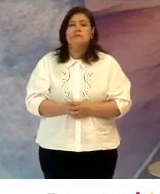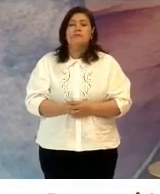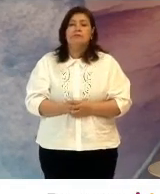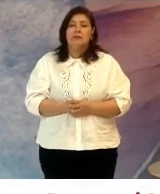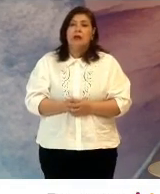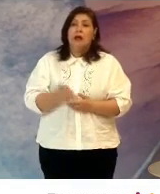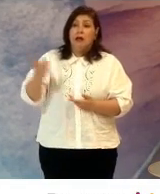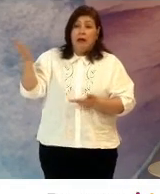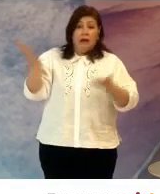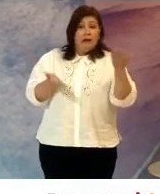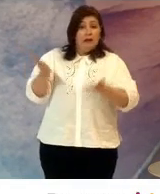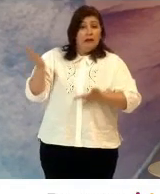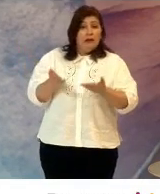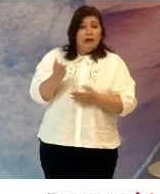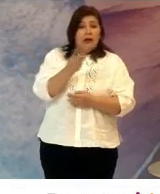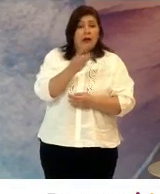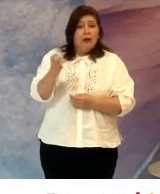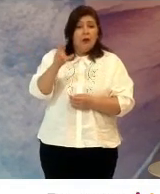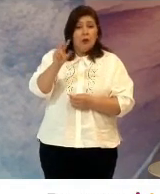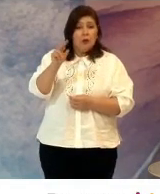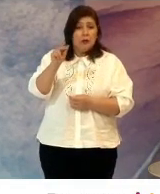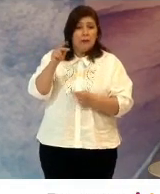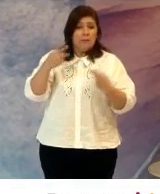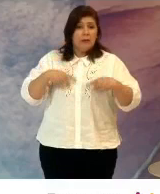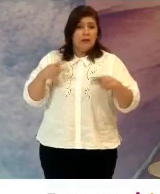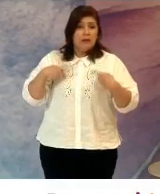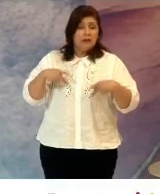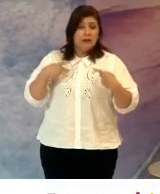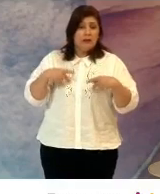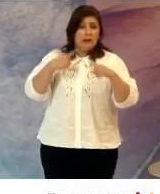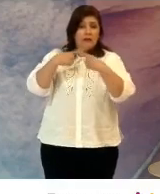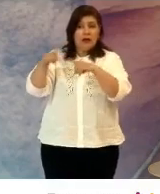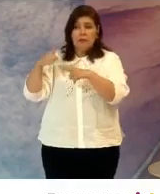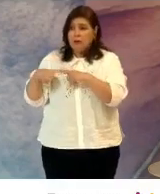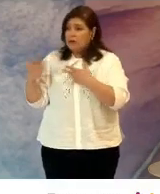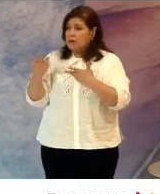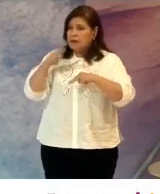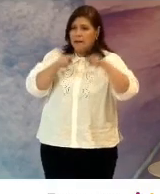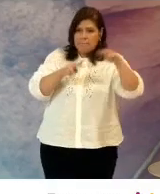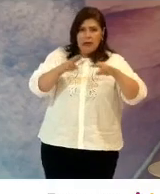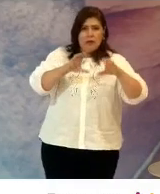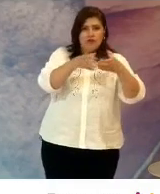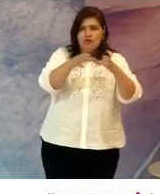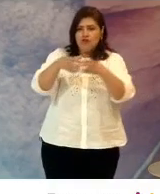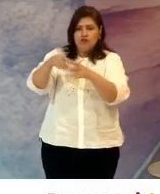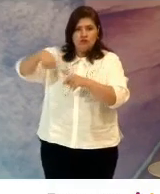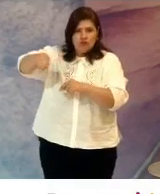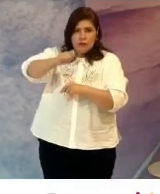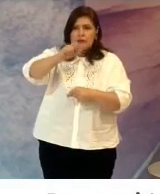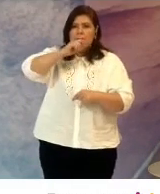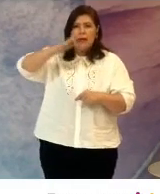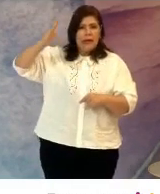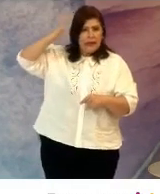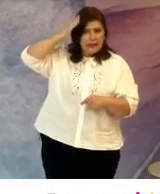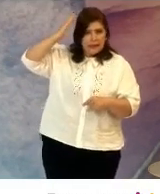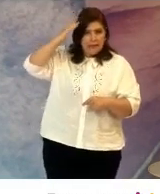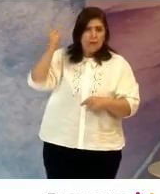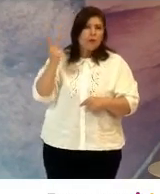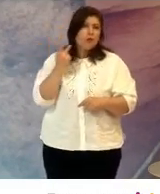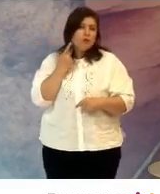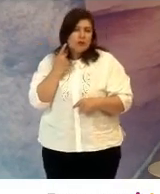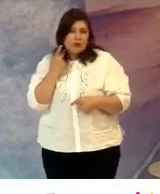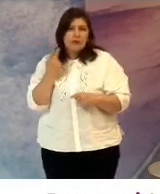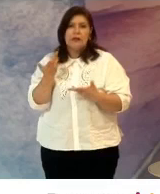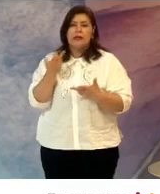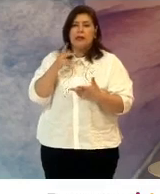Vinieron 380 personas de todos sectores, incluyendo a líderes políticos de